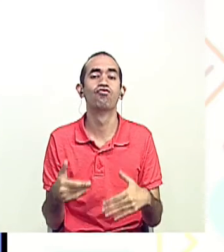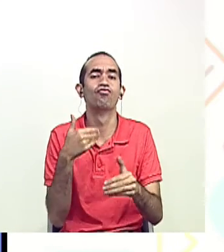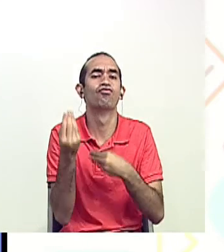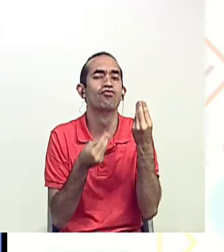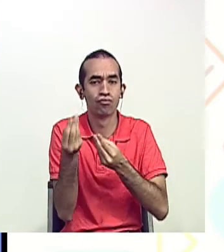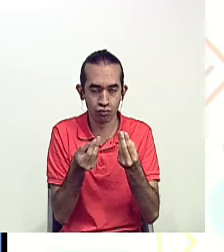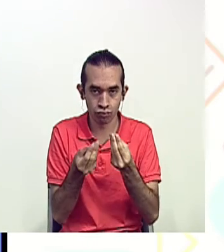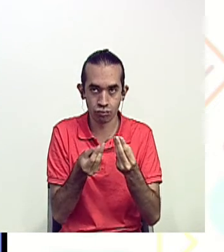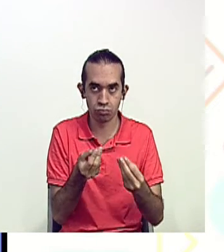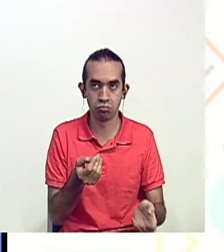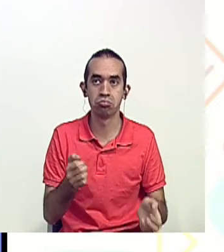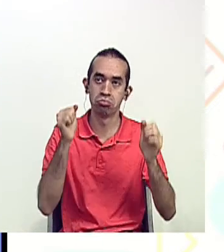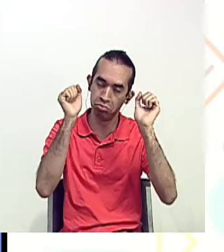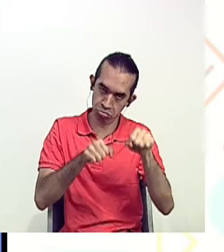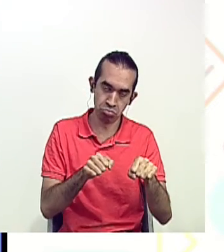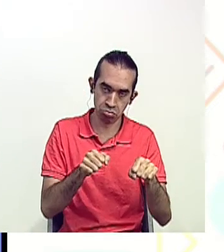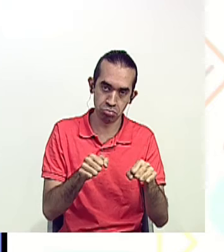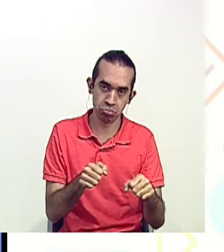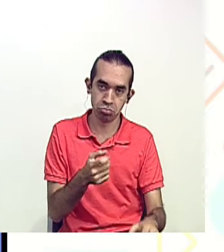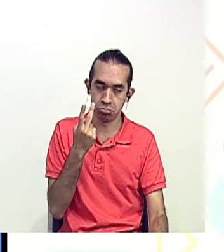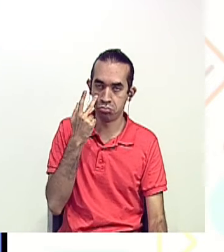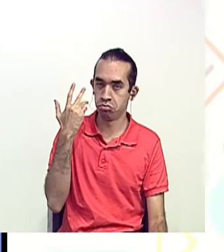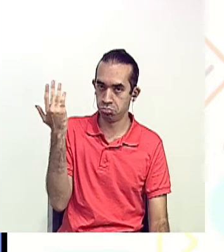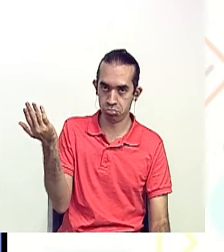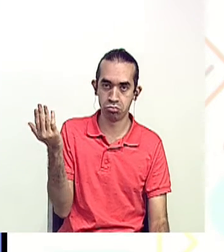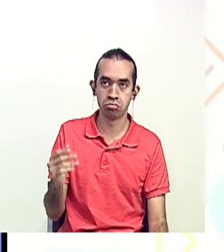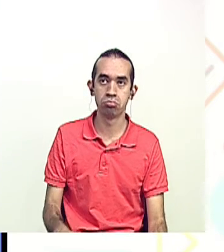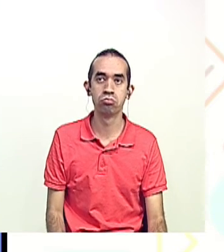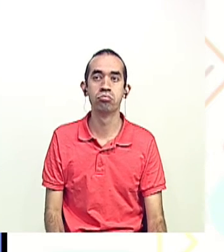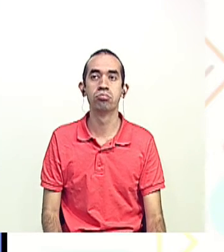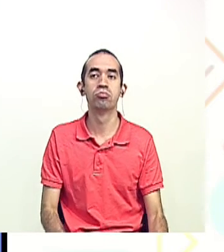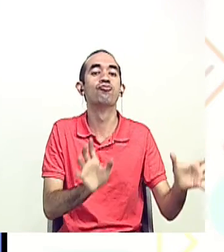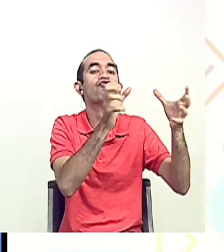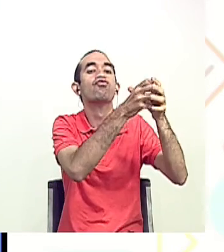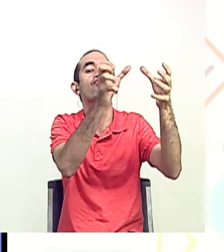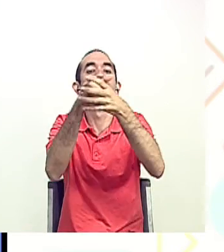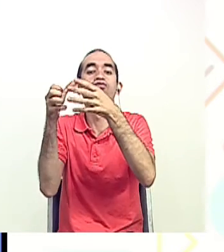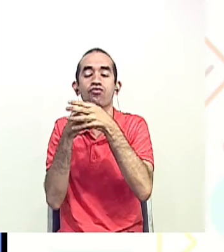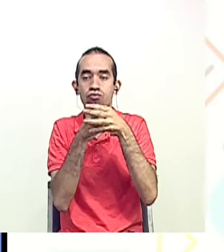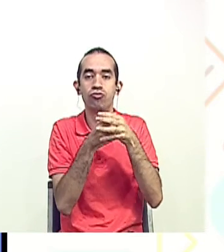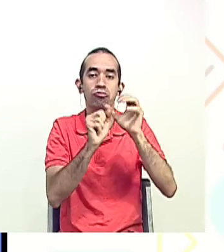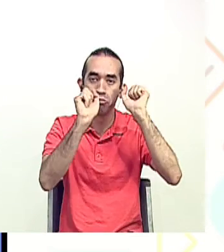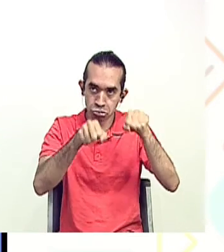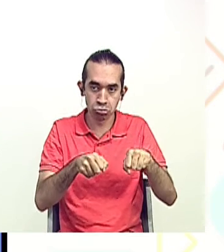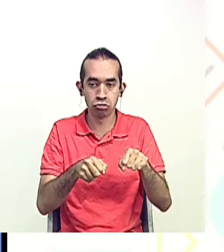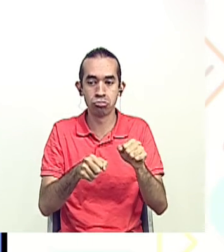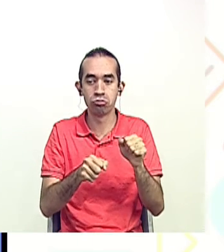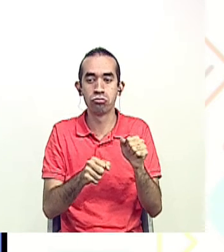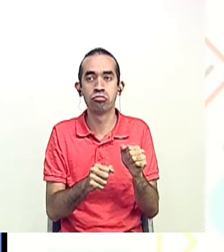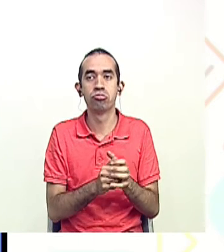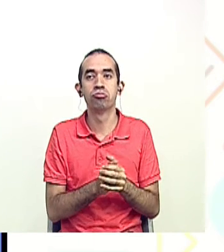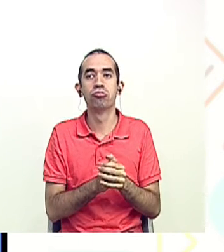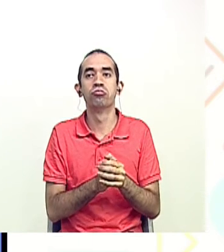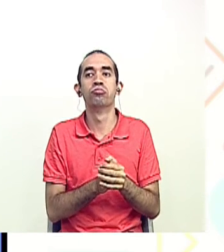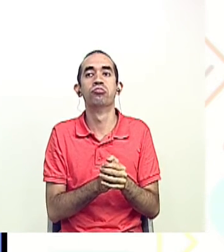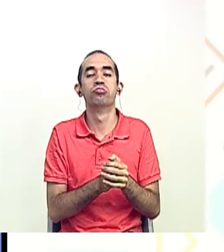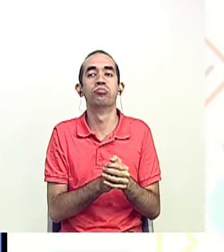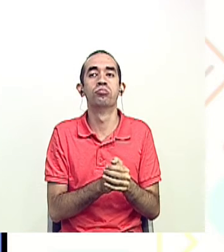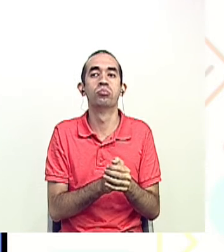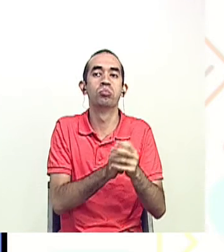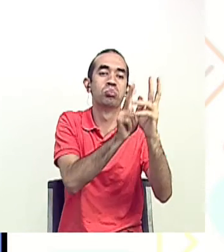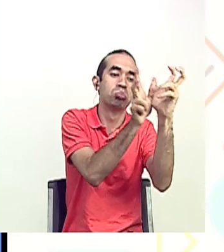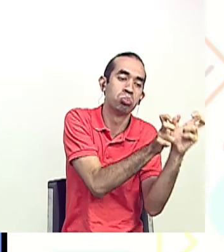Entonces, podemos ver que en agrupación nosotros podemos dividir en